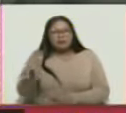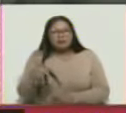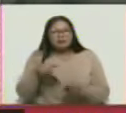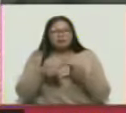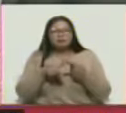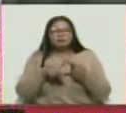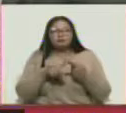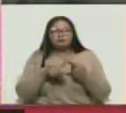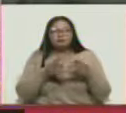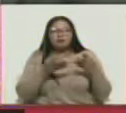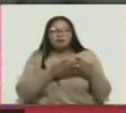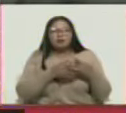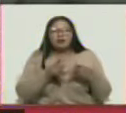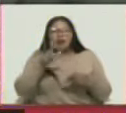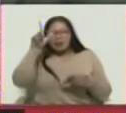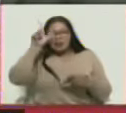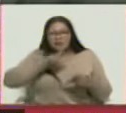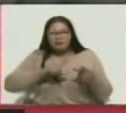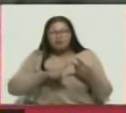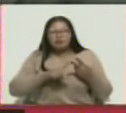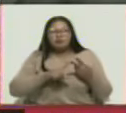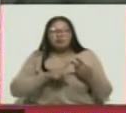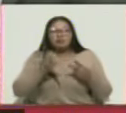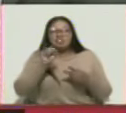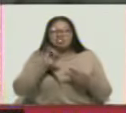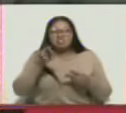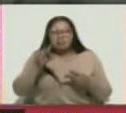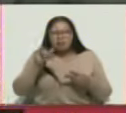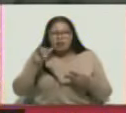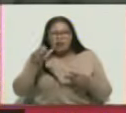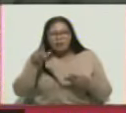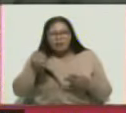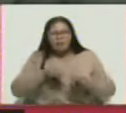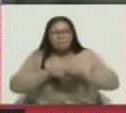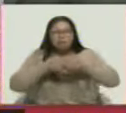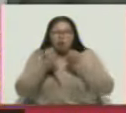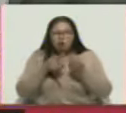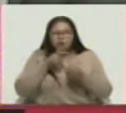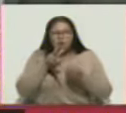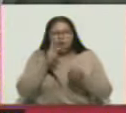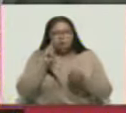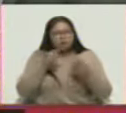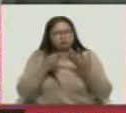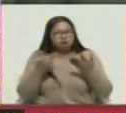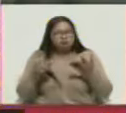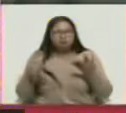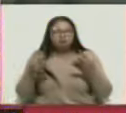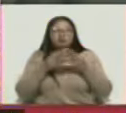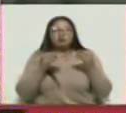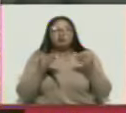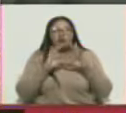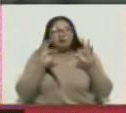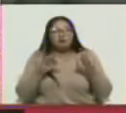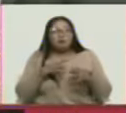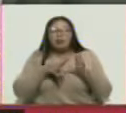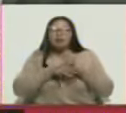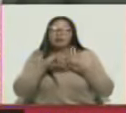ocupa parte del Líbano y parte de Siria también, violando en flagrante violación a todos los